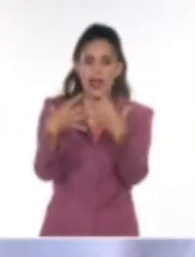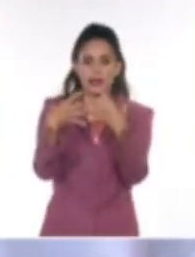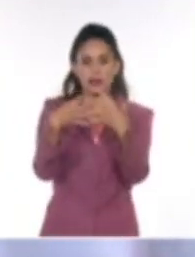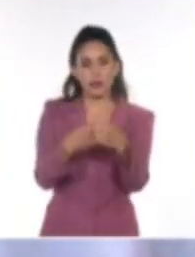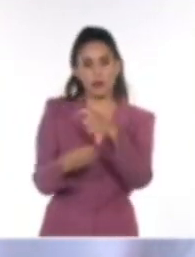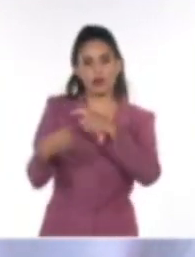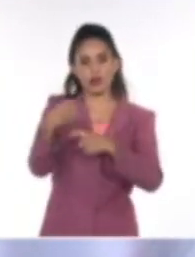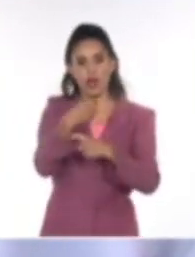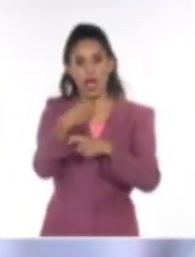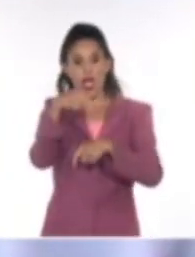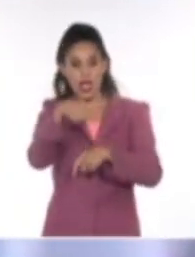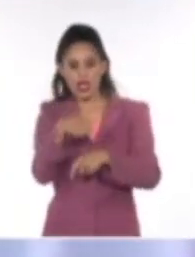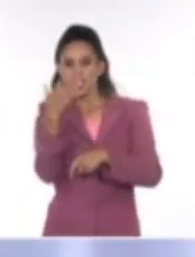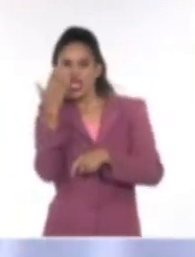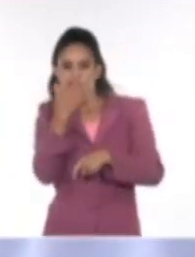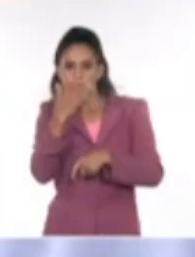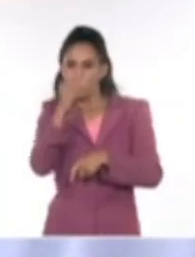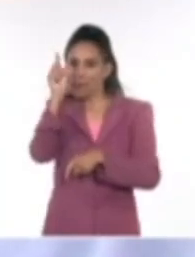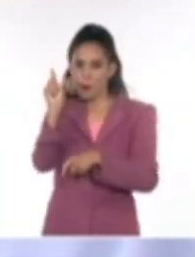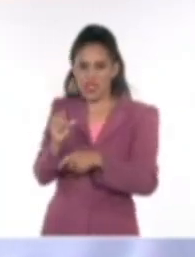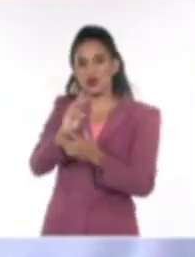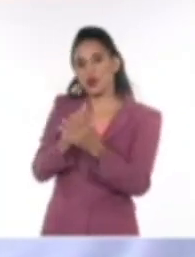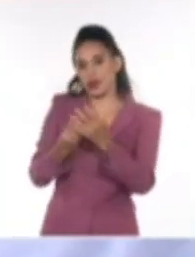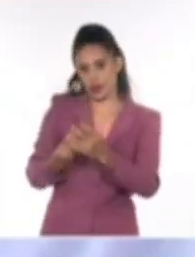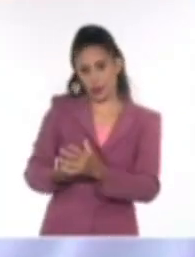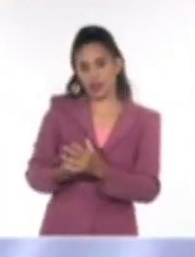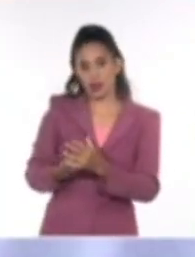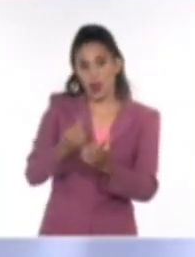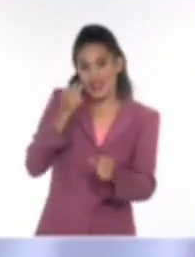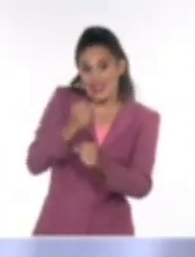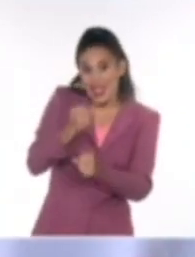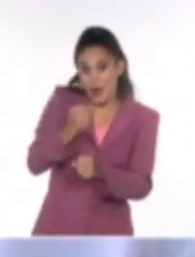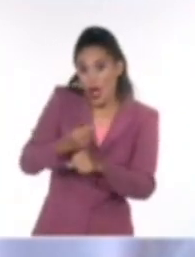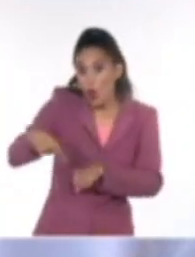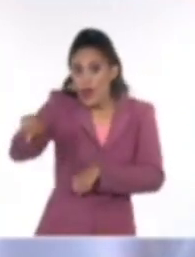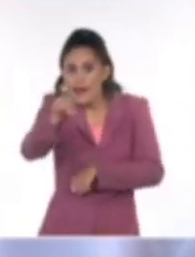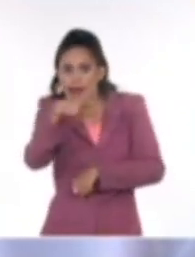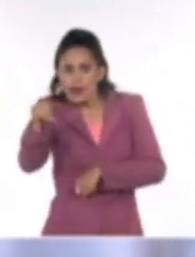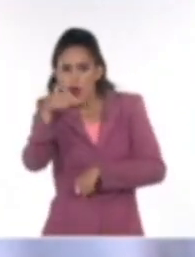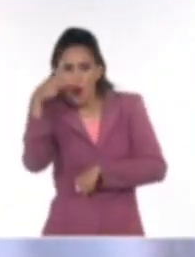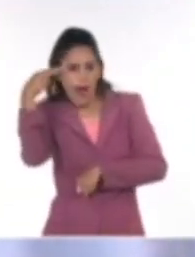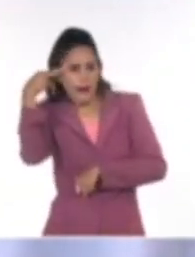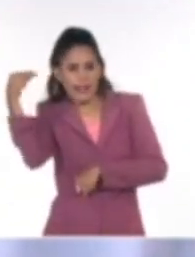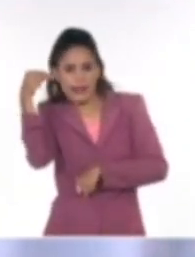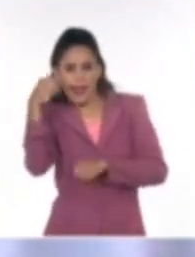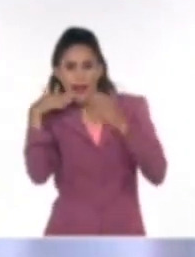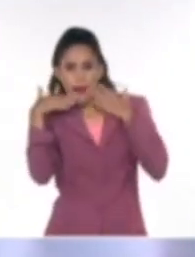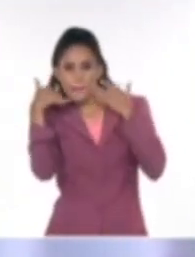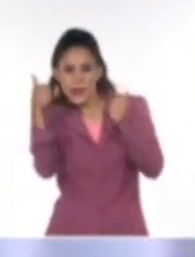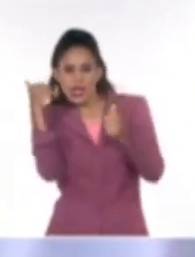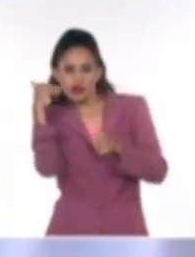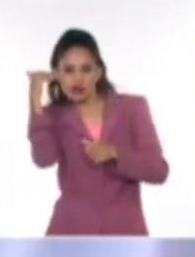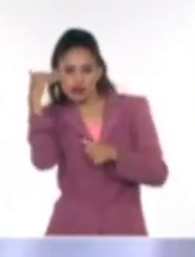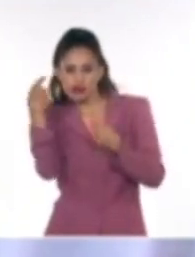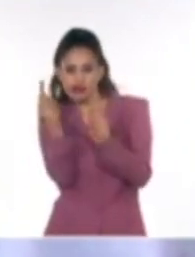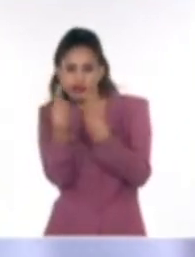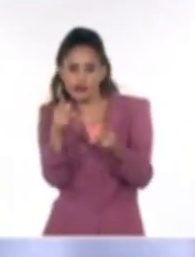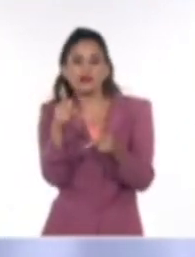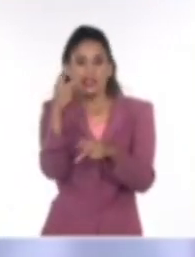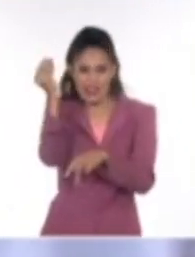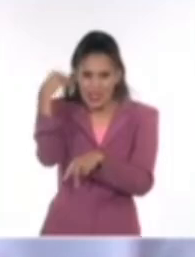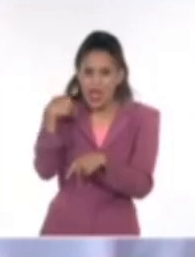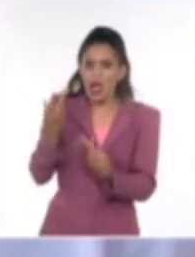los tiene a ellos, va a ganar el trabajo de ellos, ¿ves? Gana el país porque